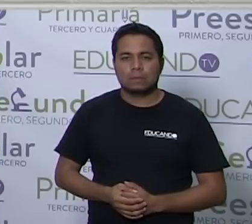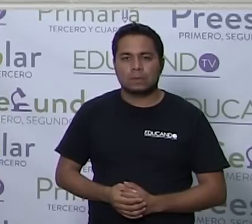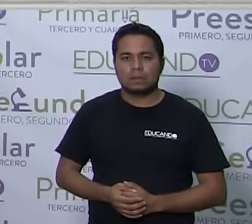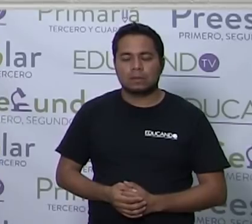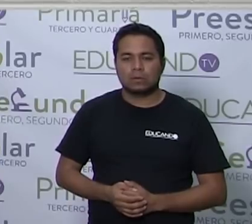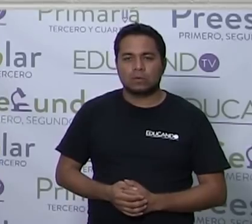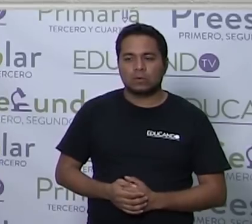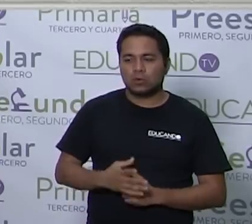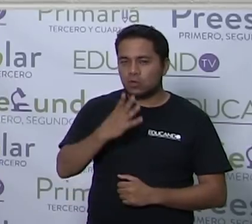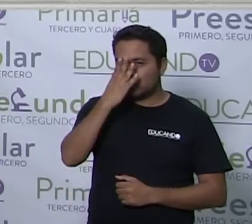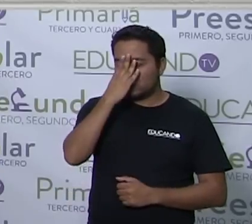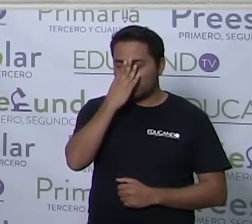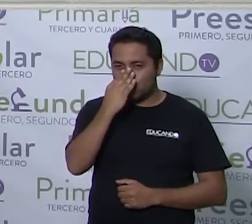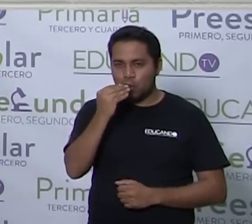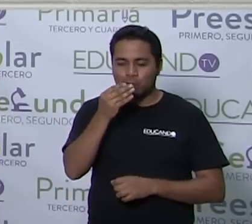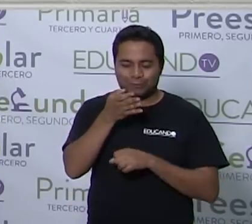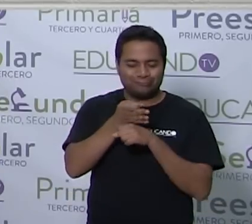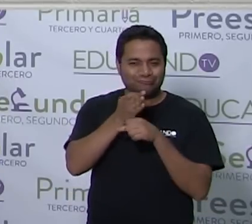simpático